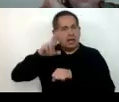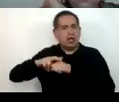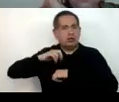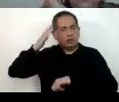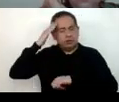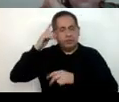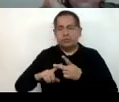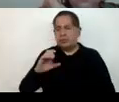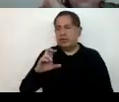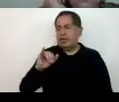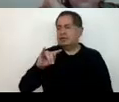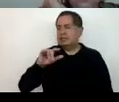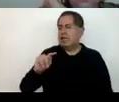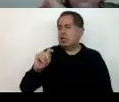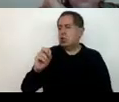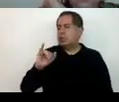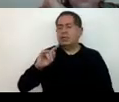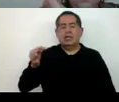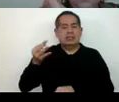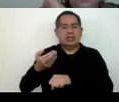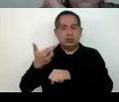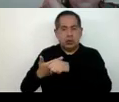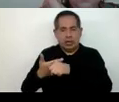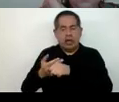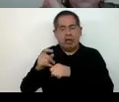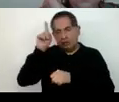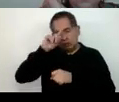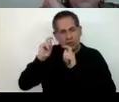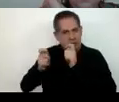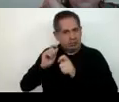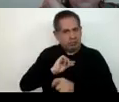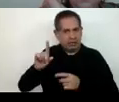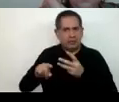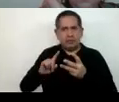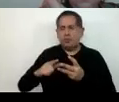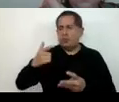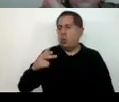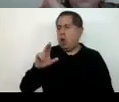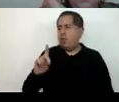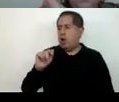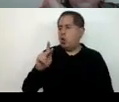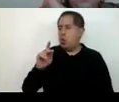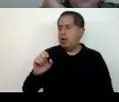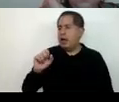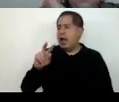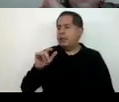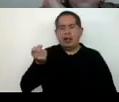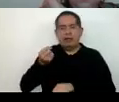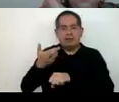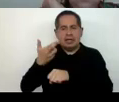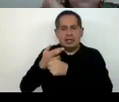Cristina Torices, tesorera y asesora especialista; y Guadalupe Ávila, secretaria y